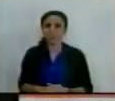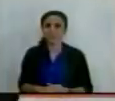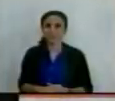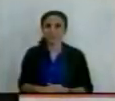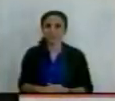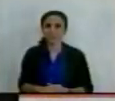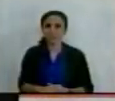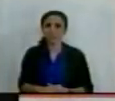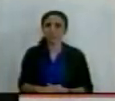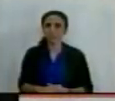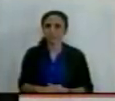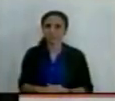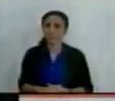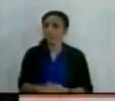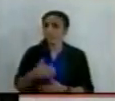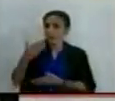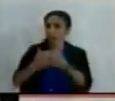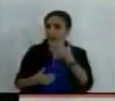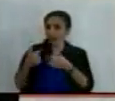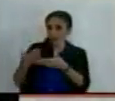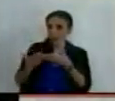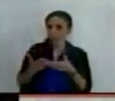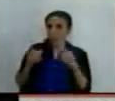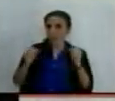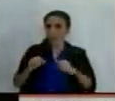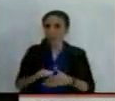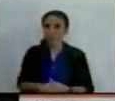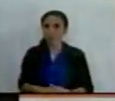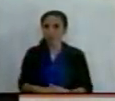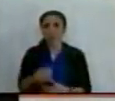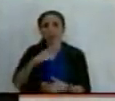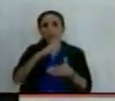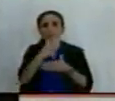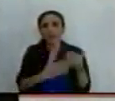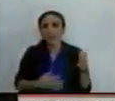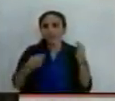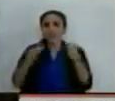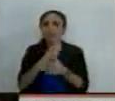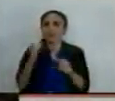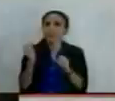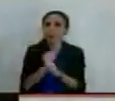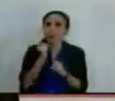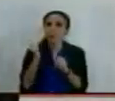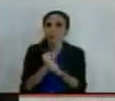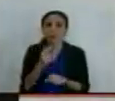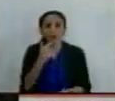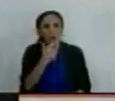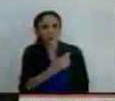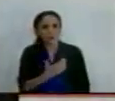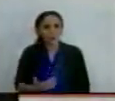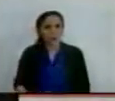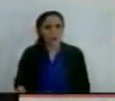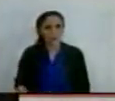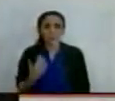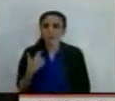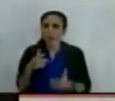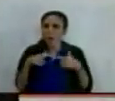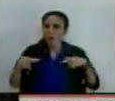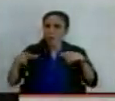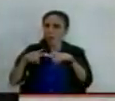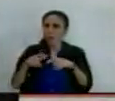lo que sí recibe y sabe que fue una lista de trabajador en el nacional porque yo dije ahí que hay unos terrenos bien buenos